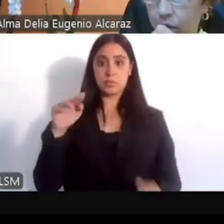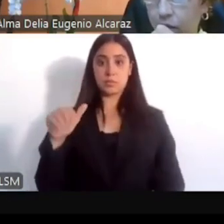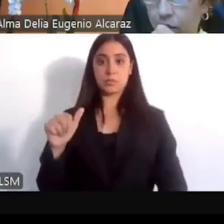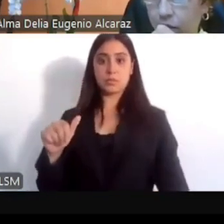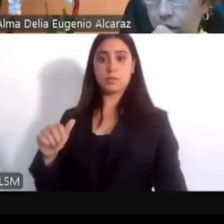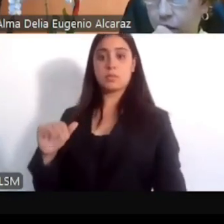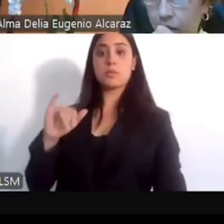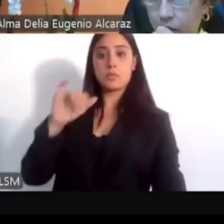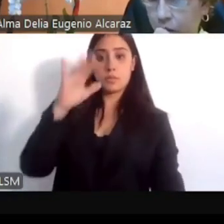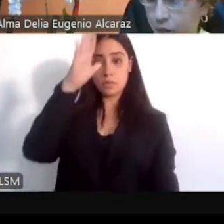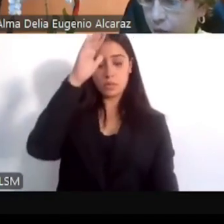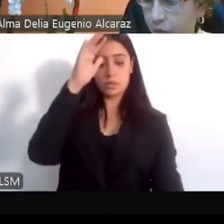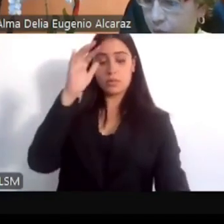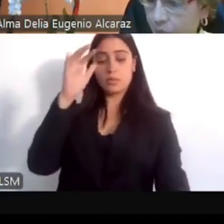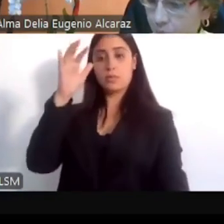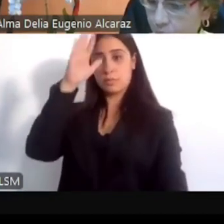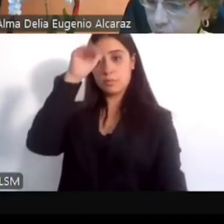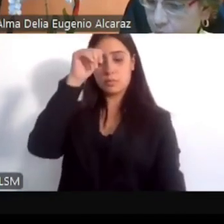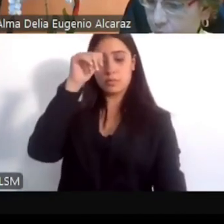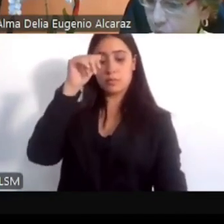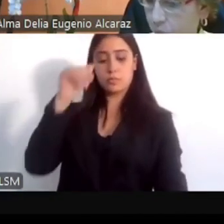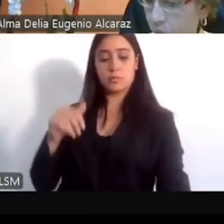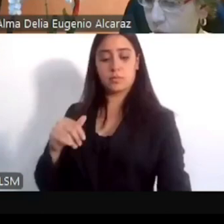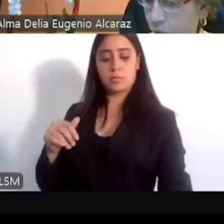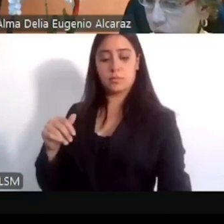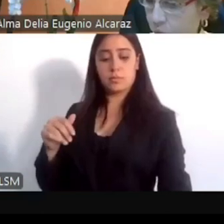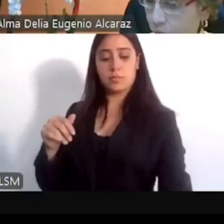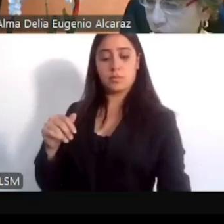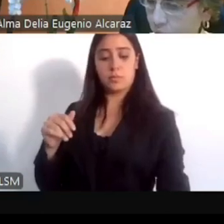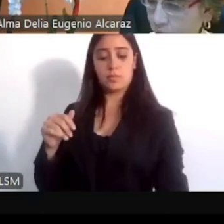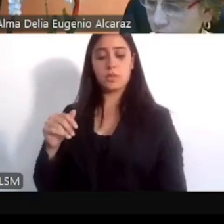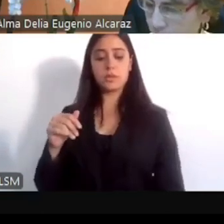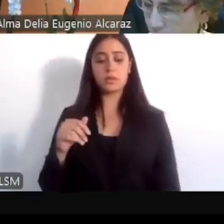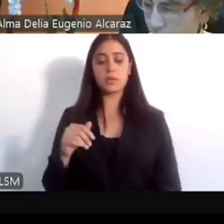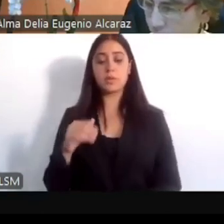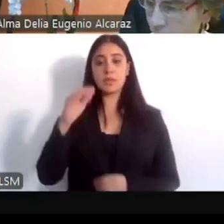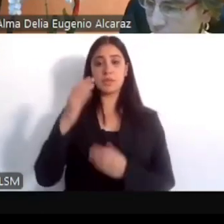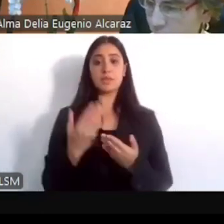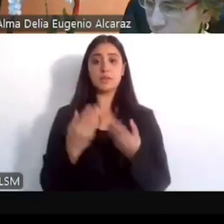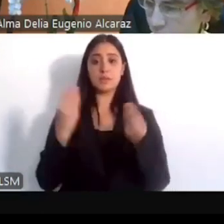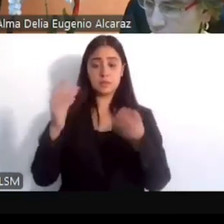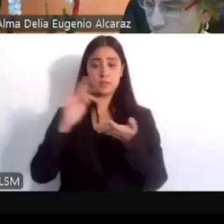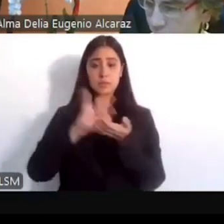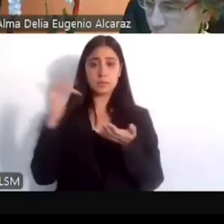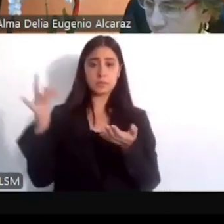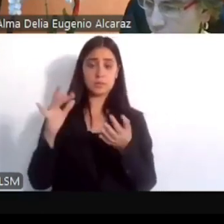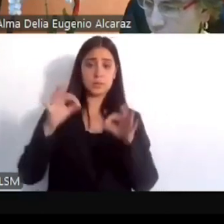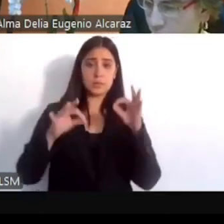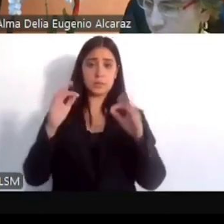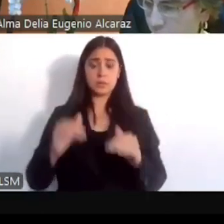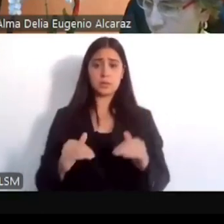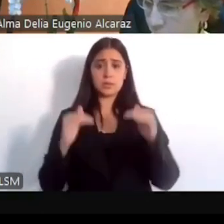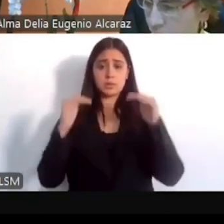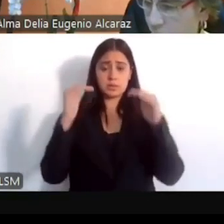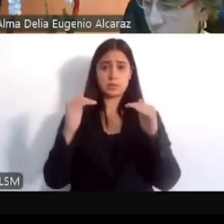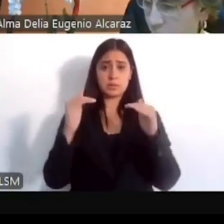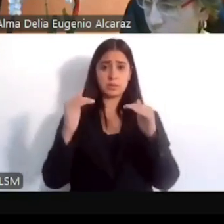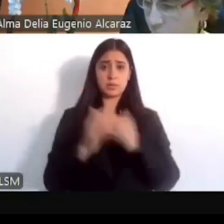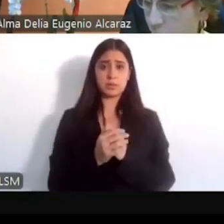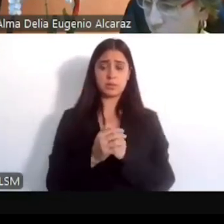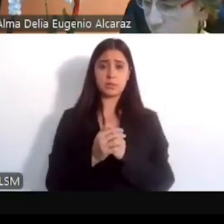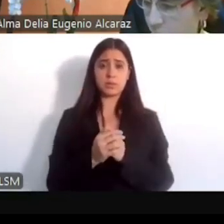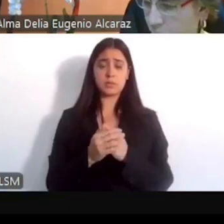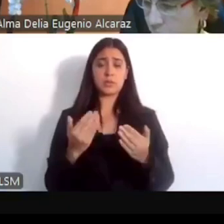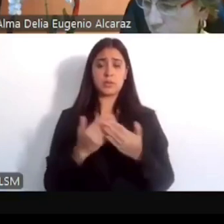a favor del proyecto Gracias magistrada magistrada presidenta magistrada magistrado el proyecto de resolución fue aprobado por